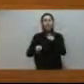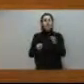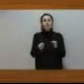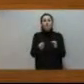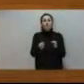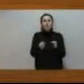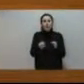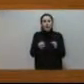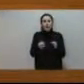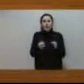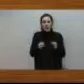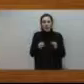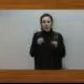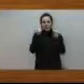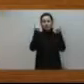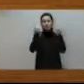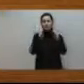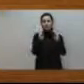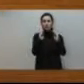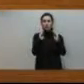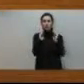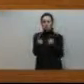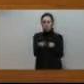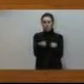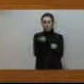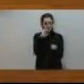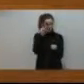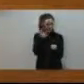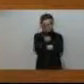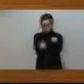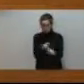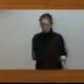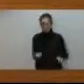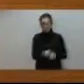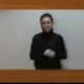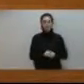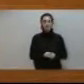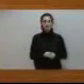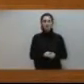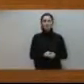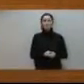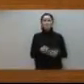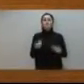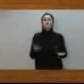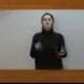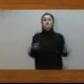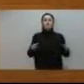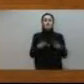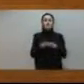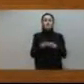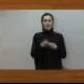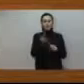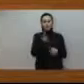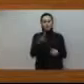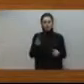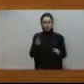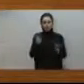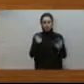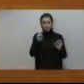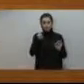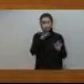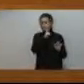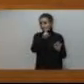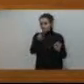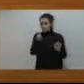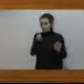imposible que ese control, señor consejero, fuera real en la empresa. Este Grupo Parlamentario, el Grupo Parlamentario Popular, lleva advirtiéndoles a